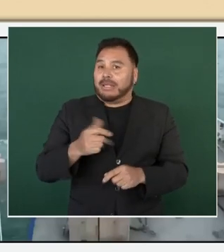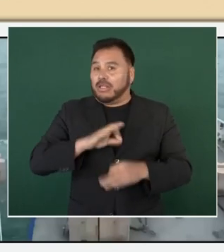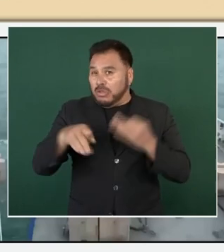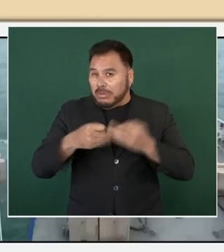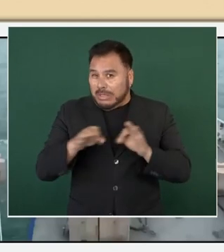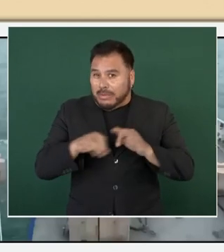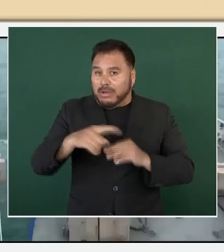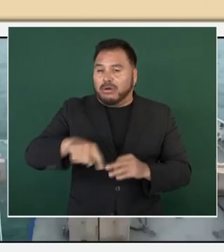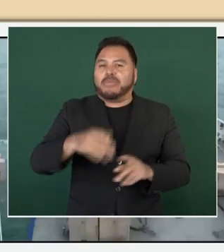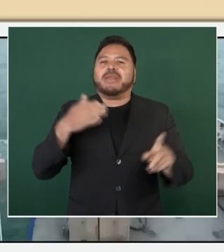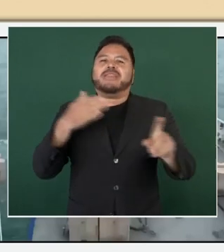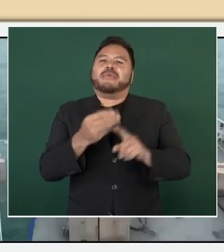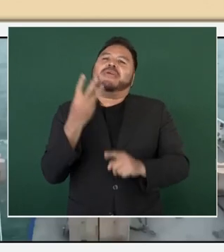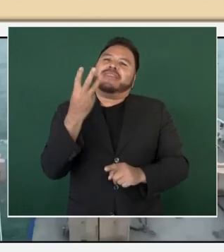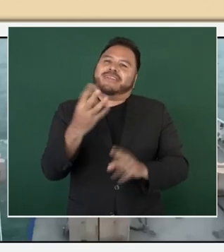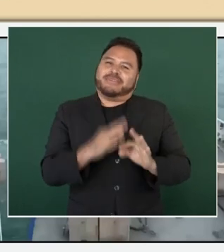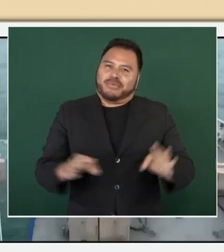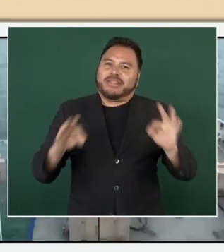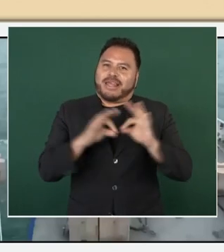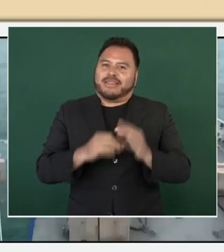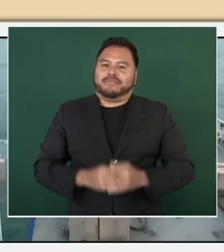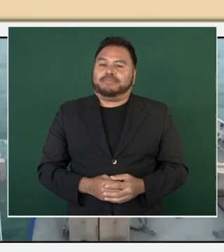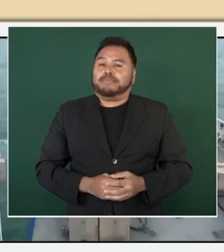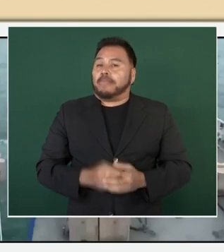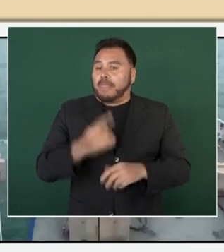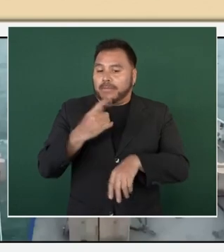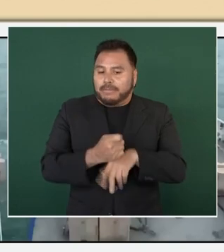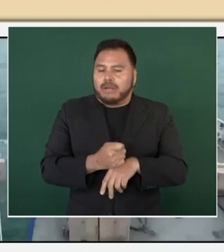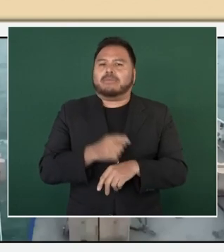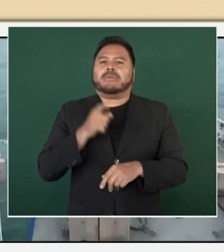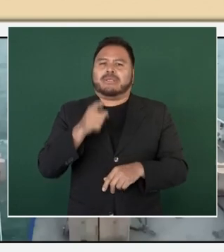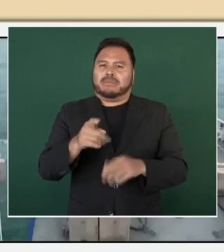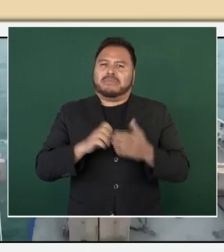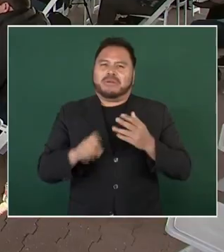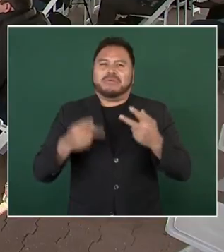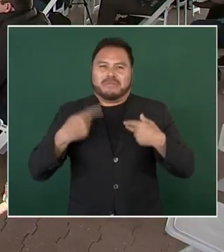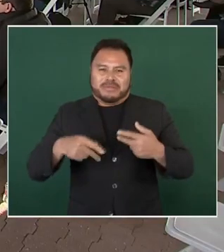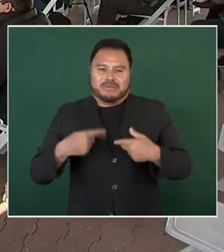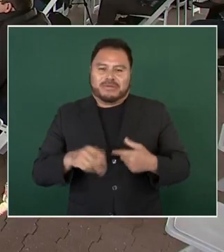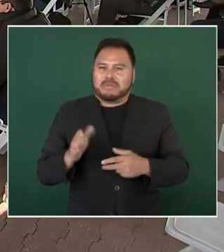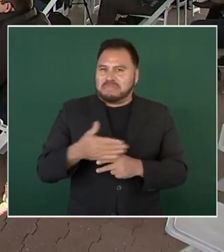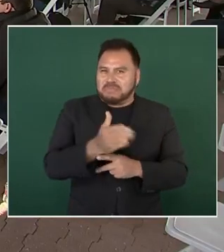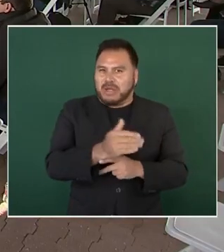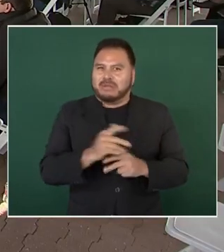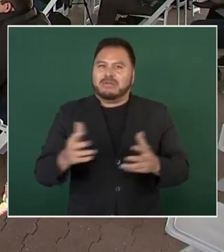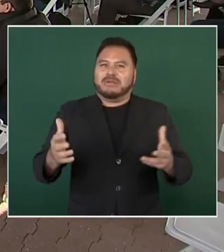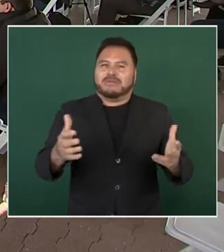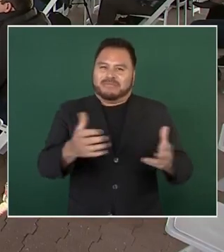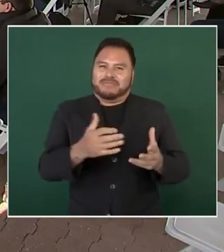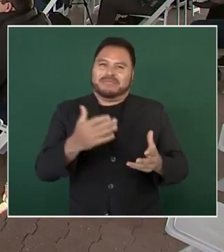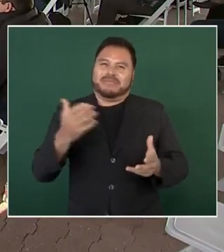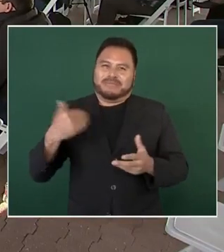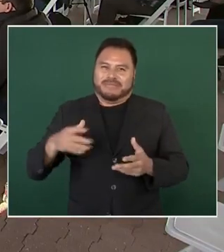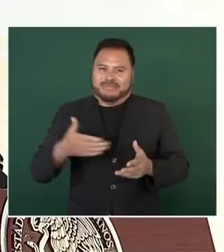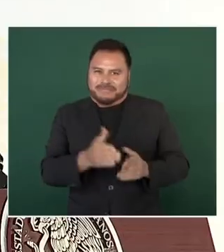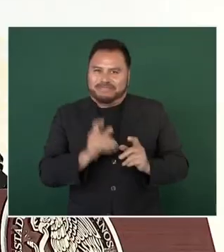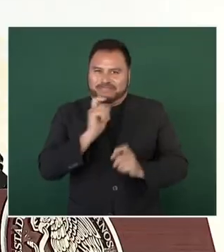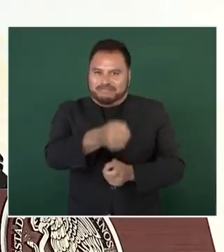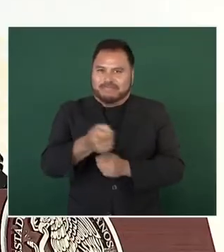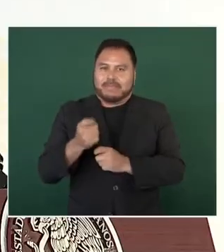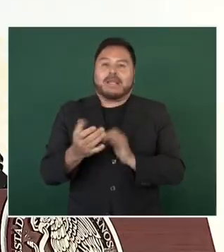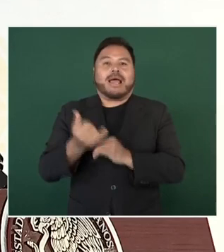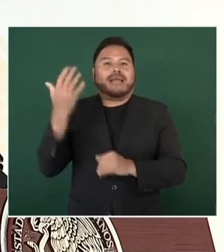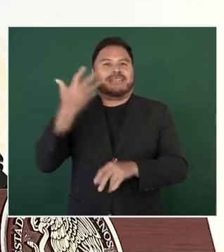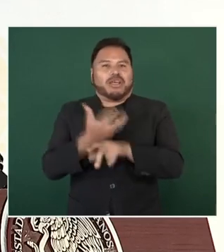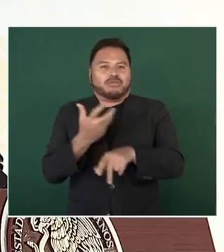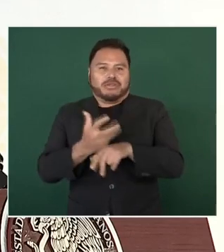3 objetivos importantes. Primero, revertir el embargo comercial impuesto a México por parte de la Convención